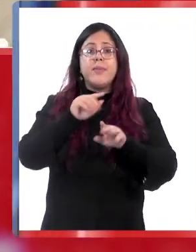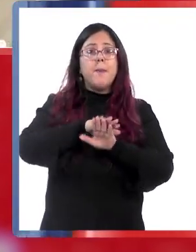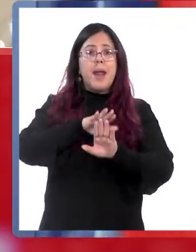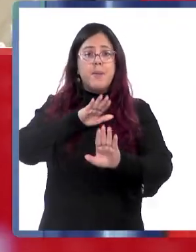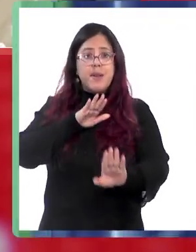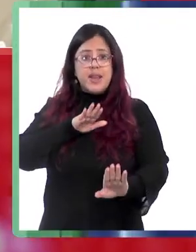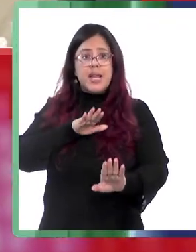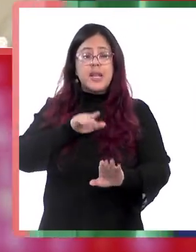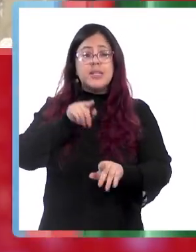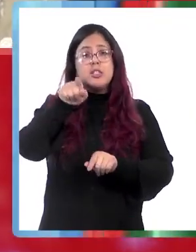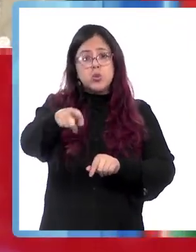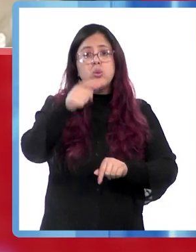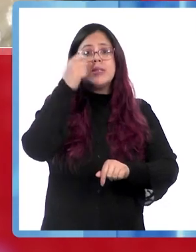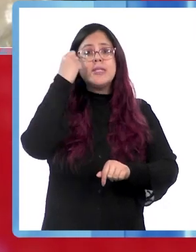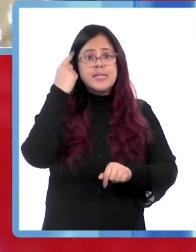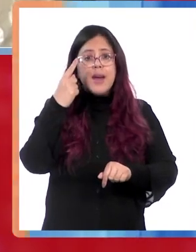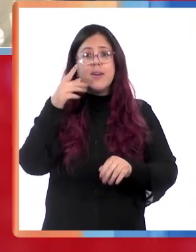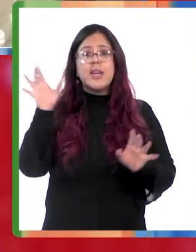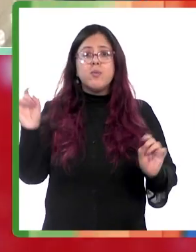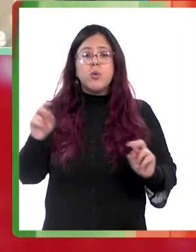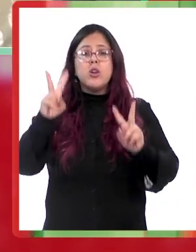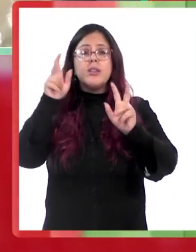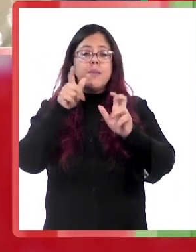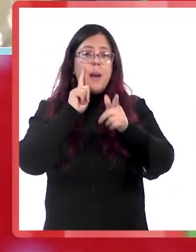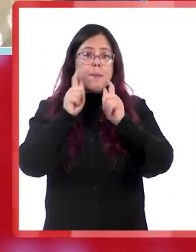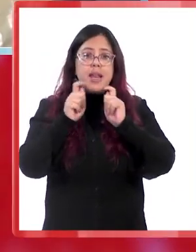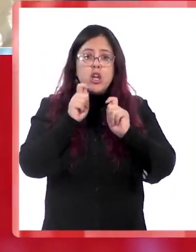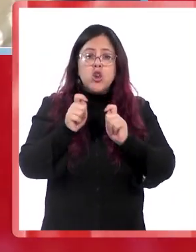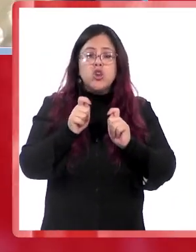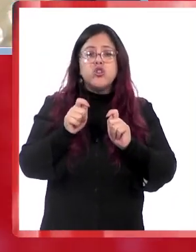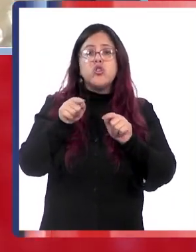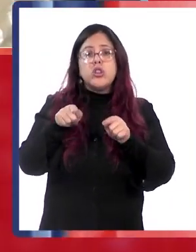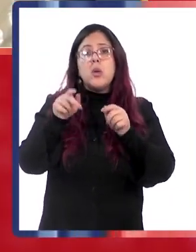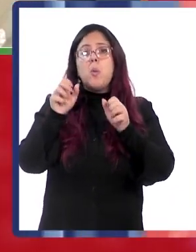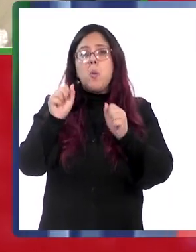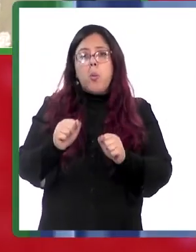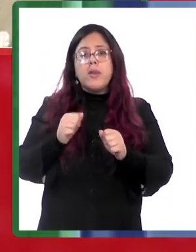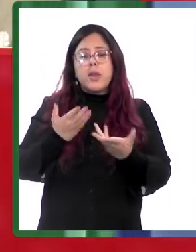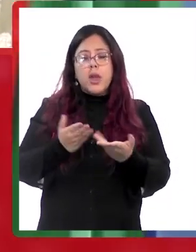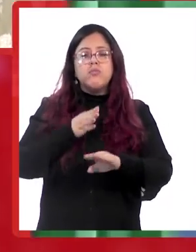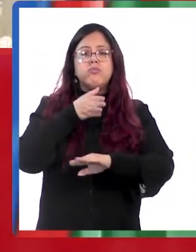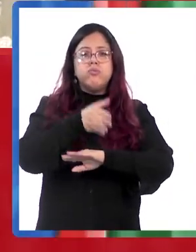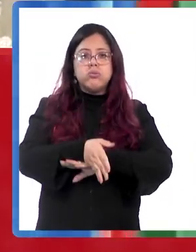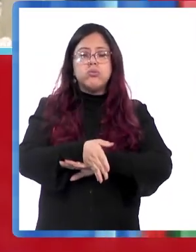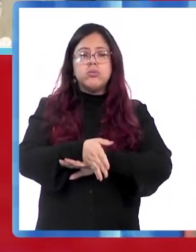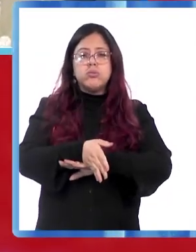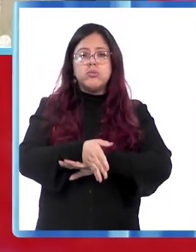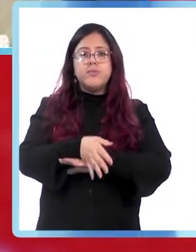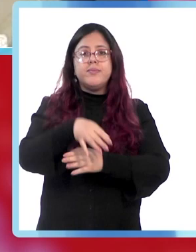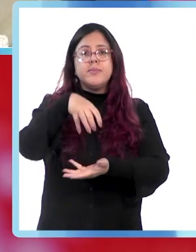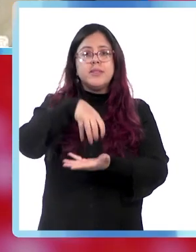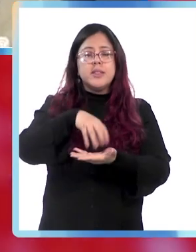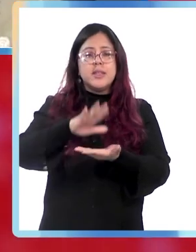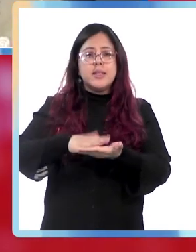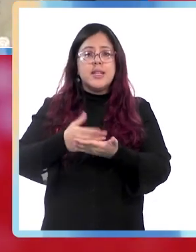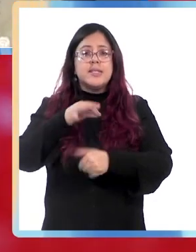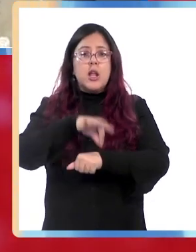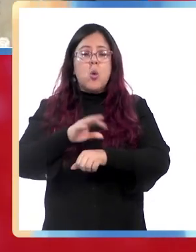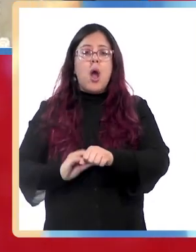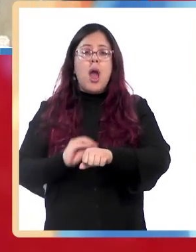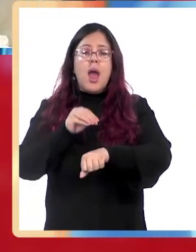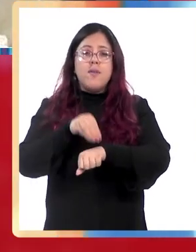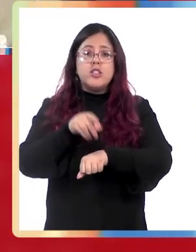de prevención, si tú sabes que vas a tener conductas de alto riesgo, puedes acudir a un servicio